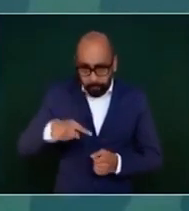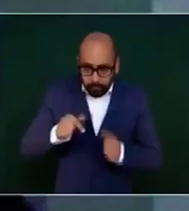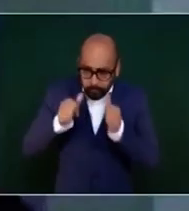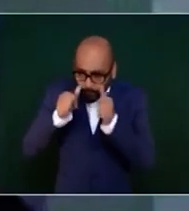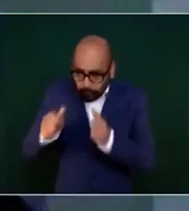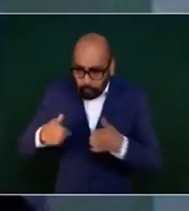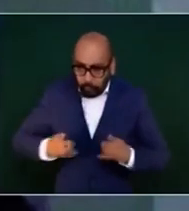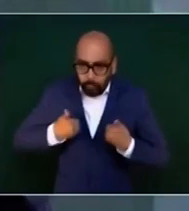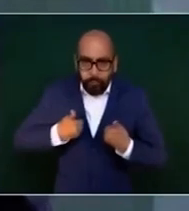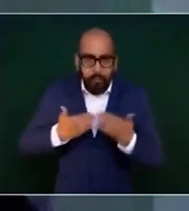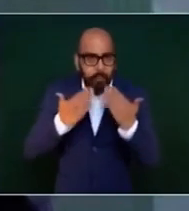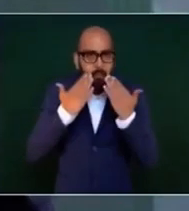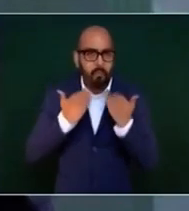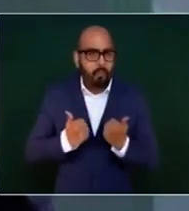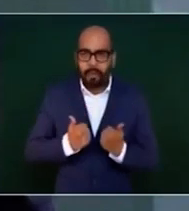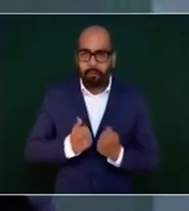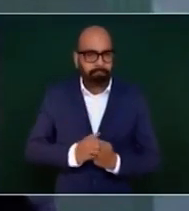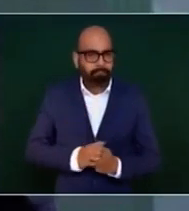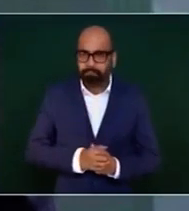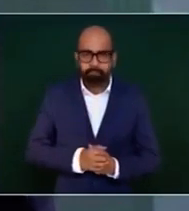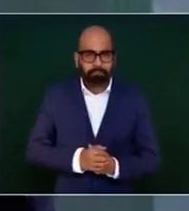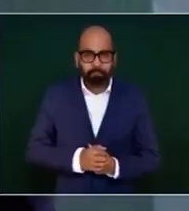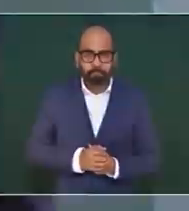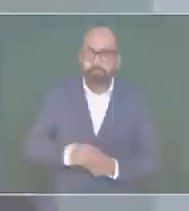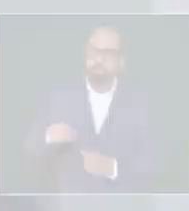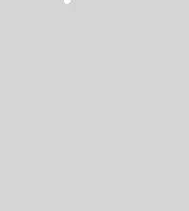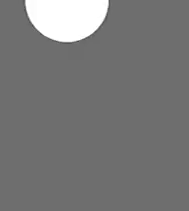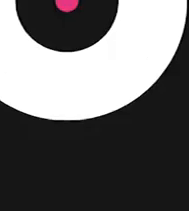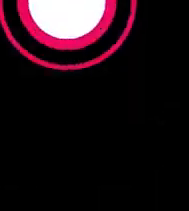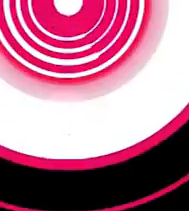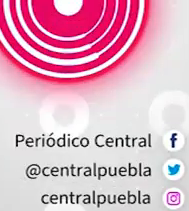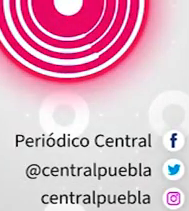atención a los jóvenes, nada más se les llamaba ninis,